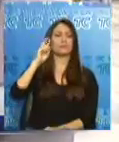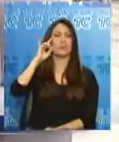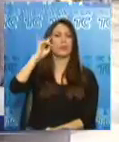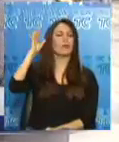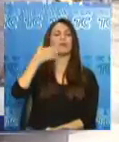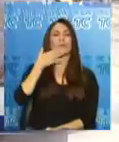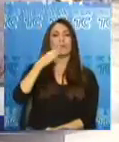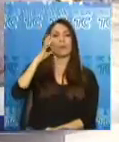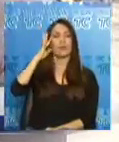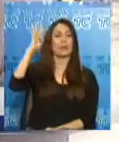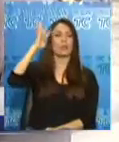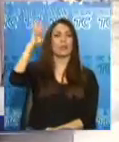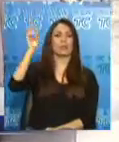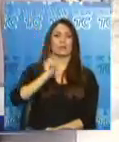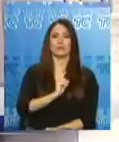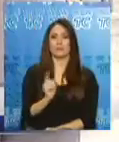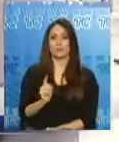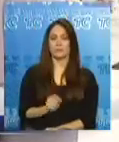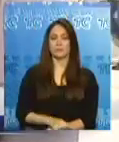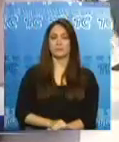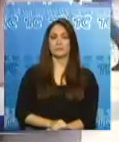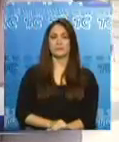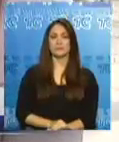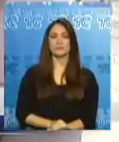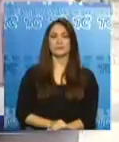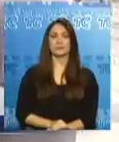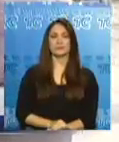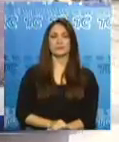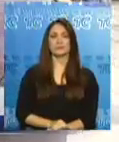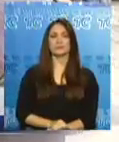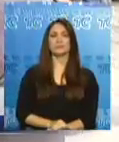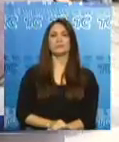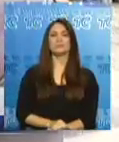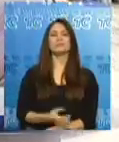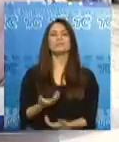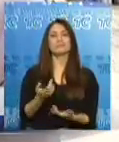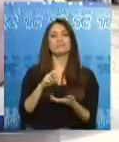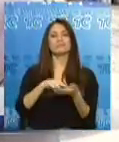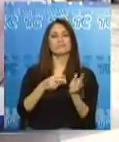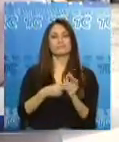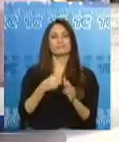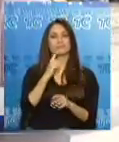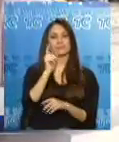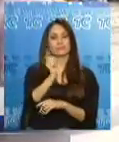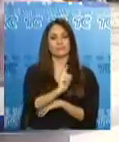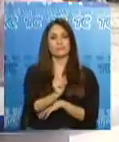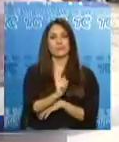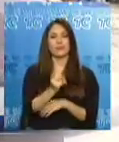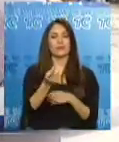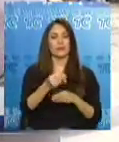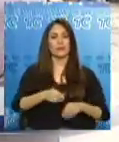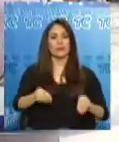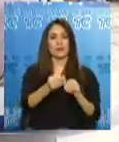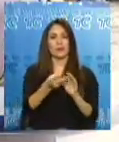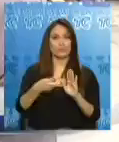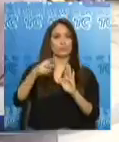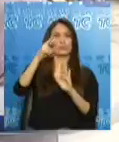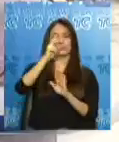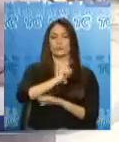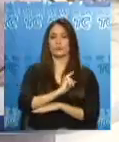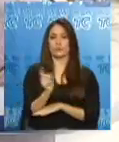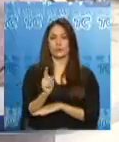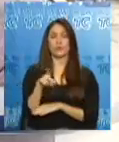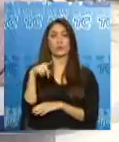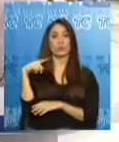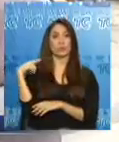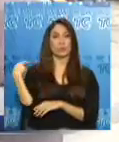suelo. Esta ley, el único objetivo que tiene es justamente evitar la especulación del suelo. Todos los